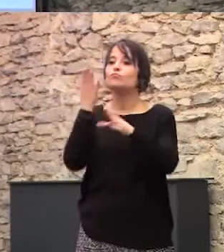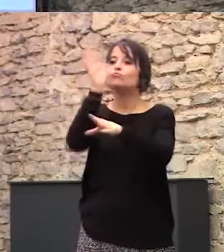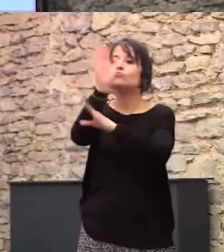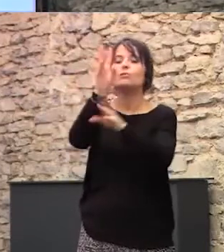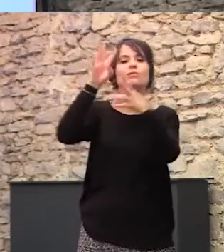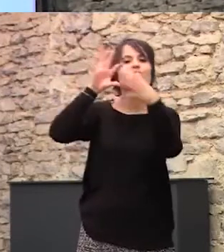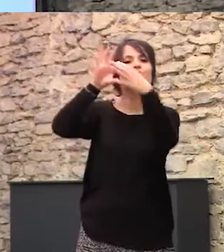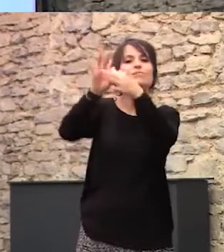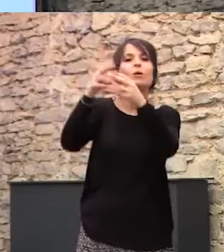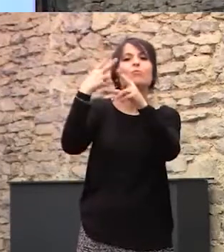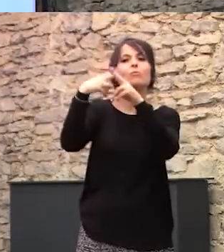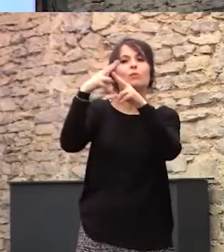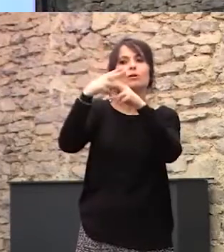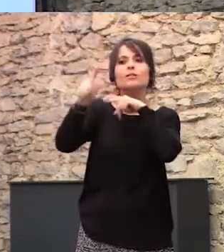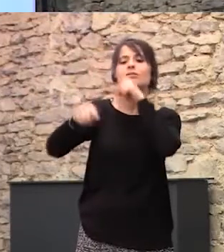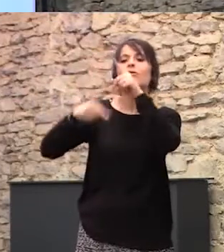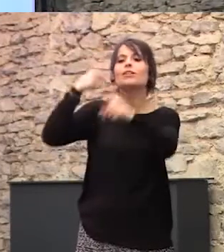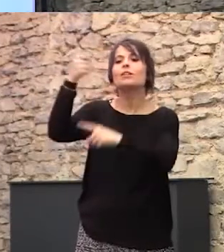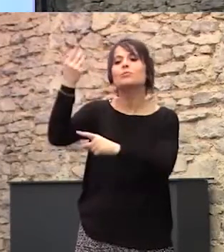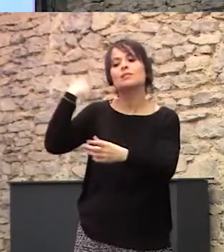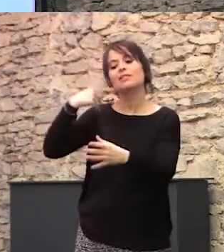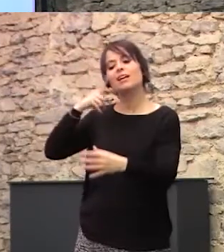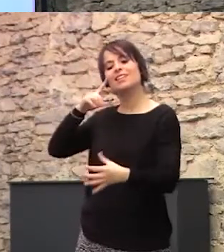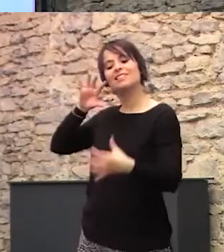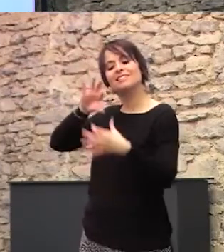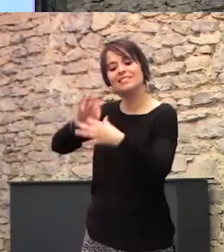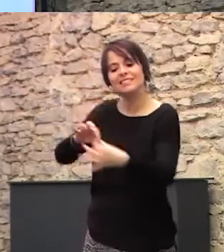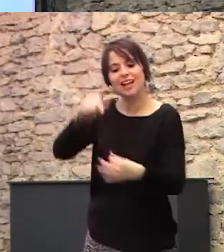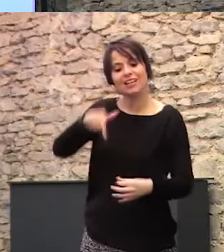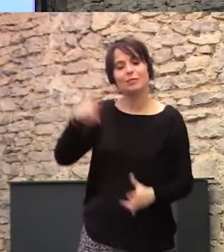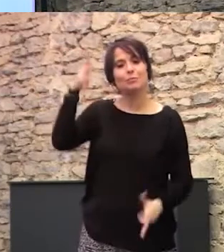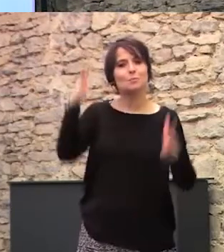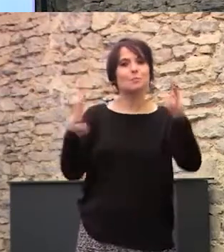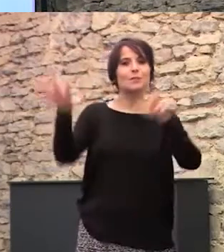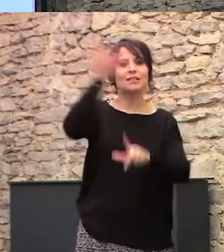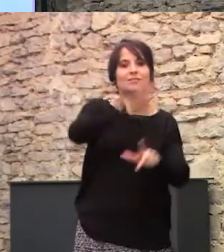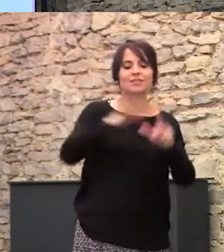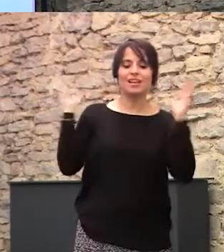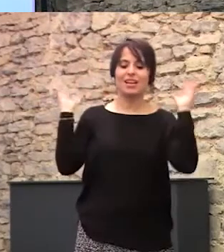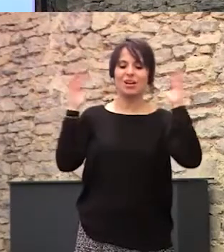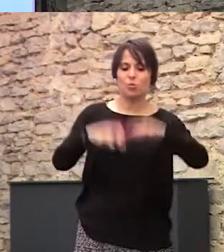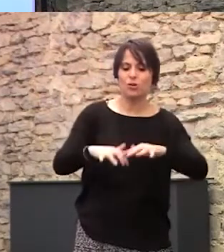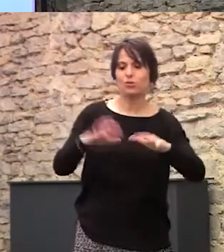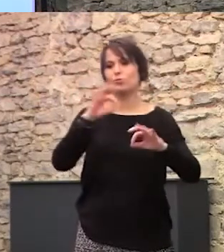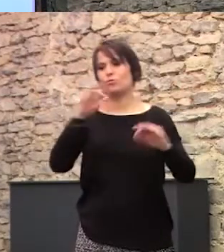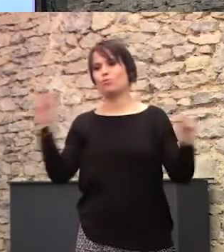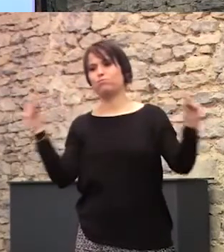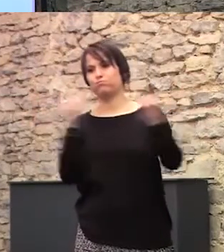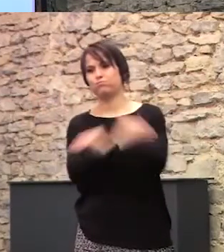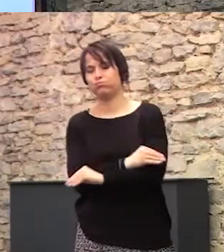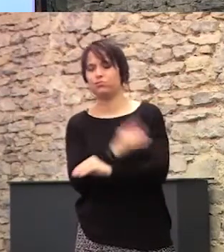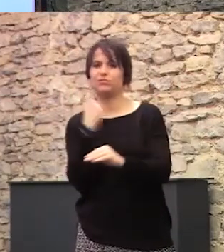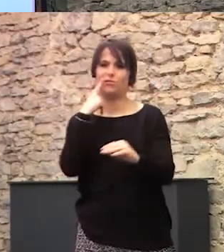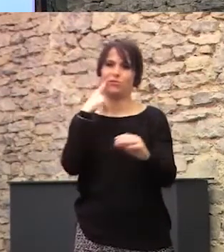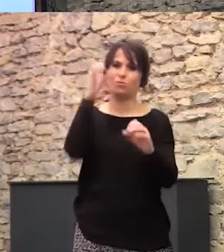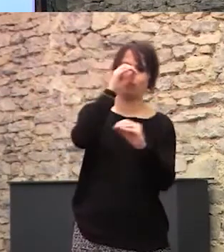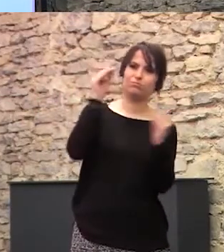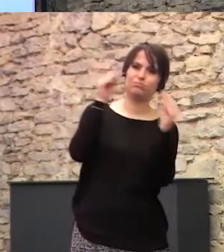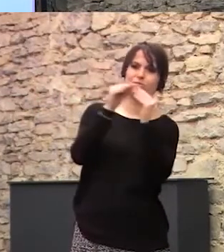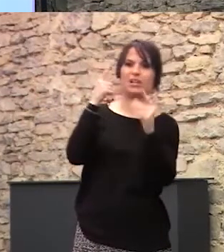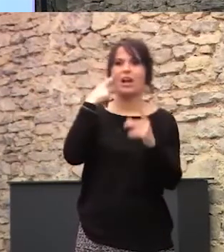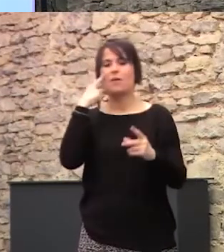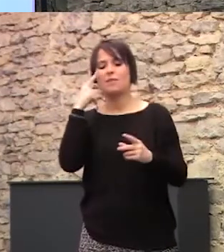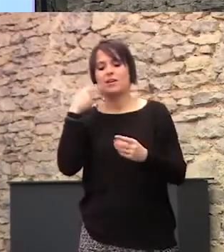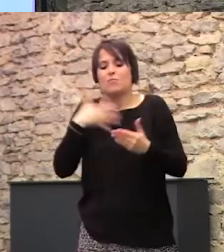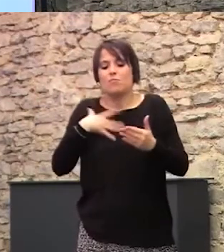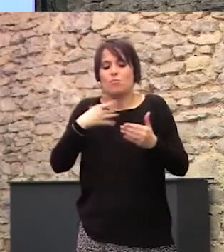políticos e hilar ya intentando aterrizar aquí en Euskal Herria los encuentros, los desencuentros y cómo podríamos hacer para articular